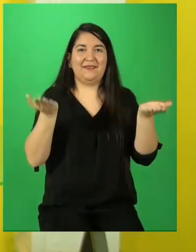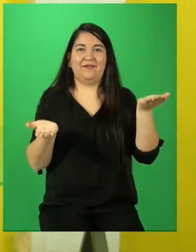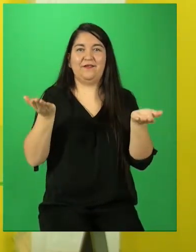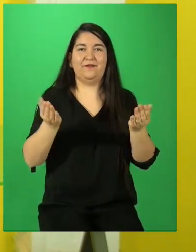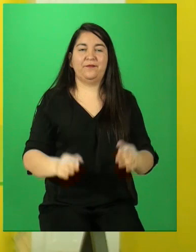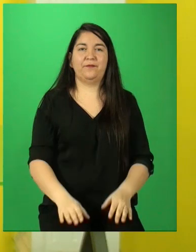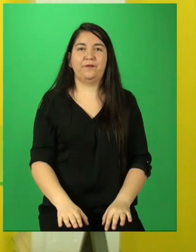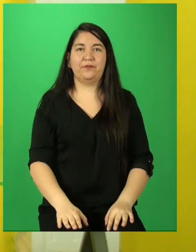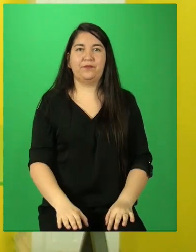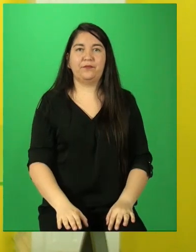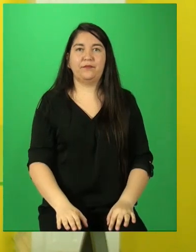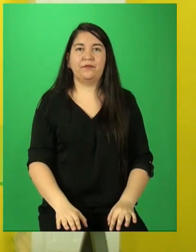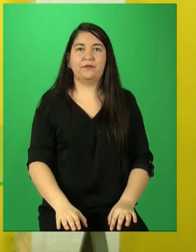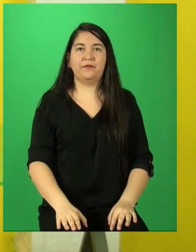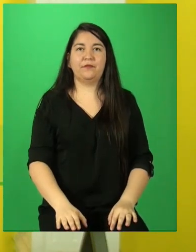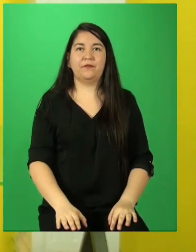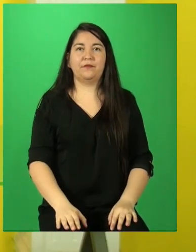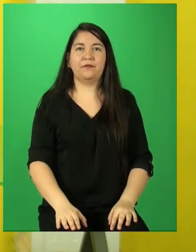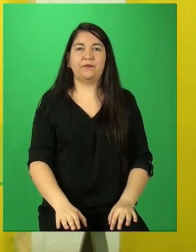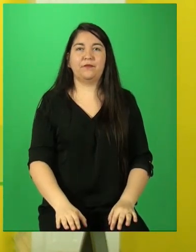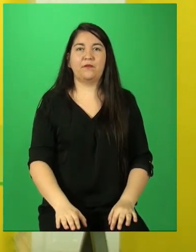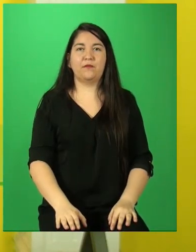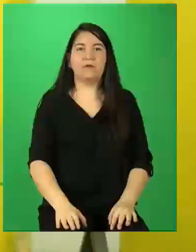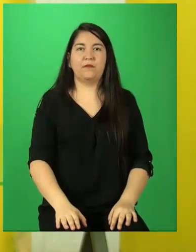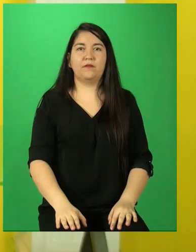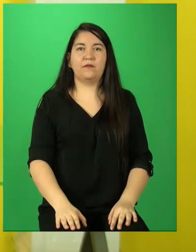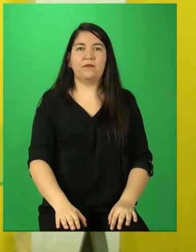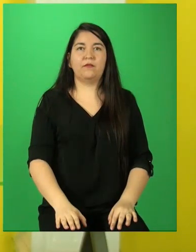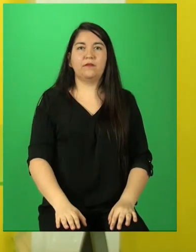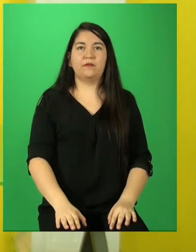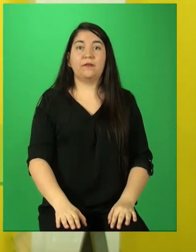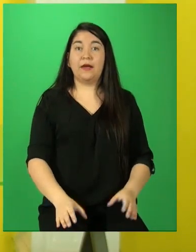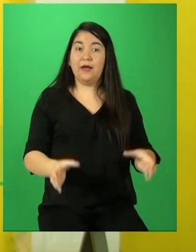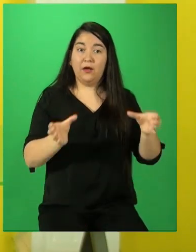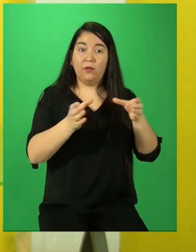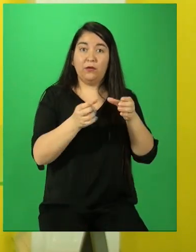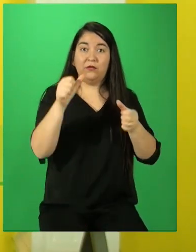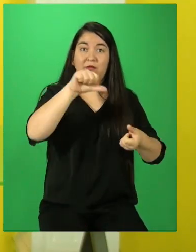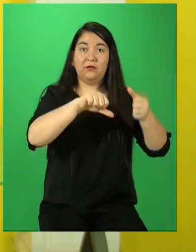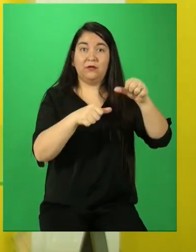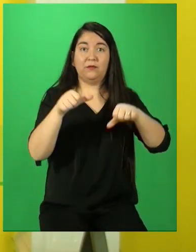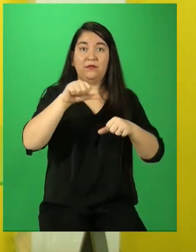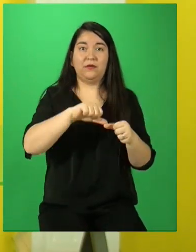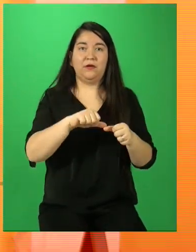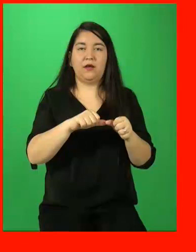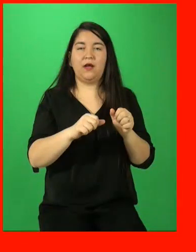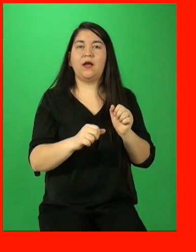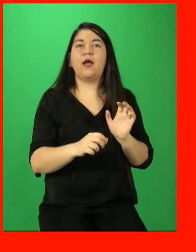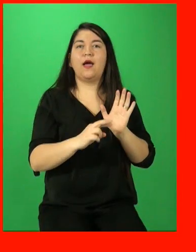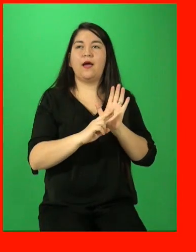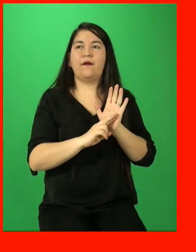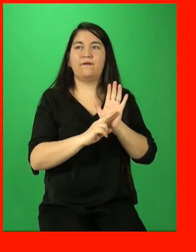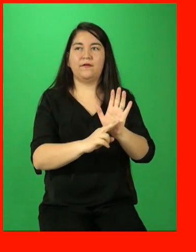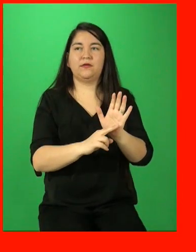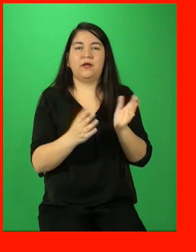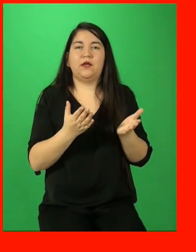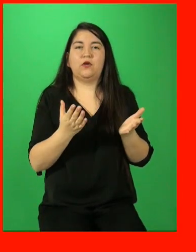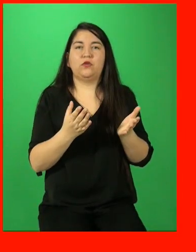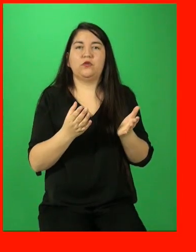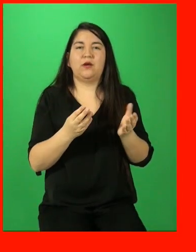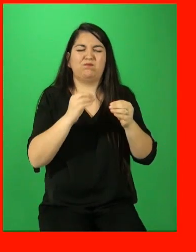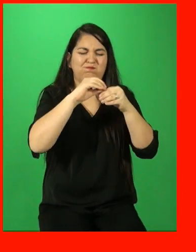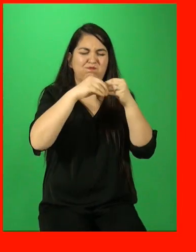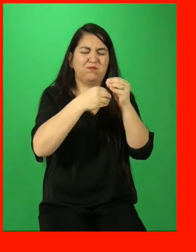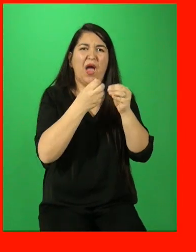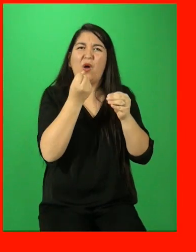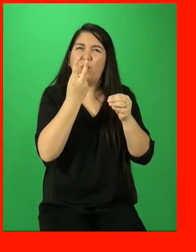Los subíndices, como recién lo vimos en los compuestos, a nosotros nos indican la cantidad de átomos que